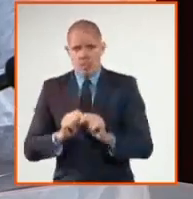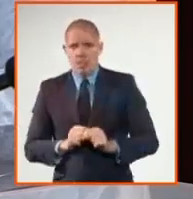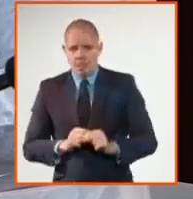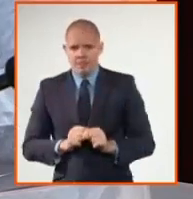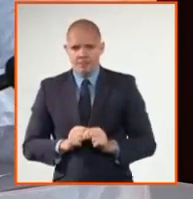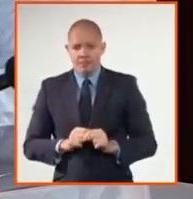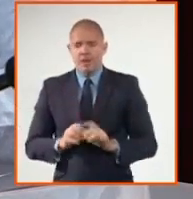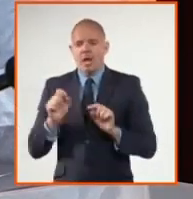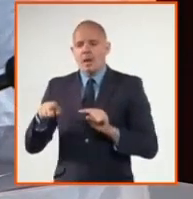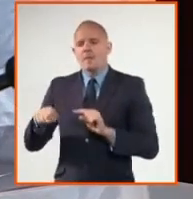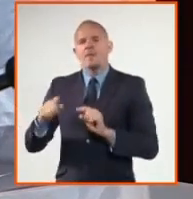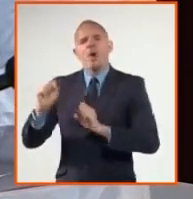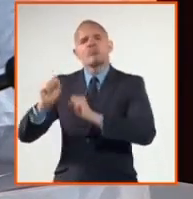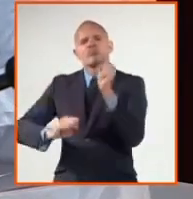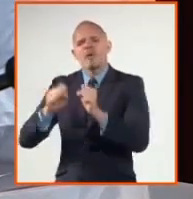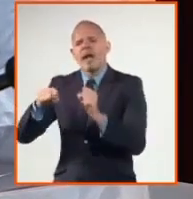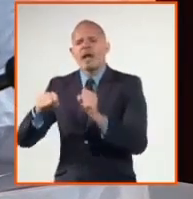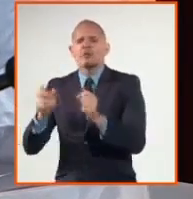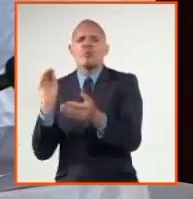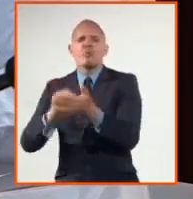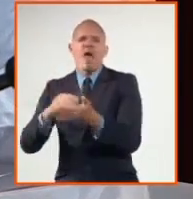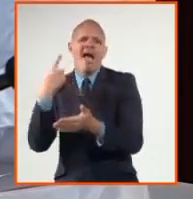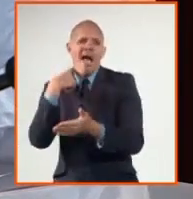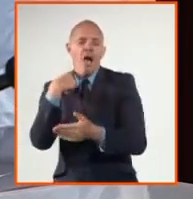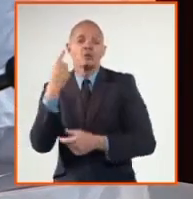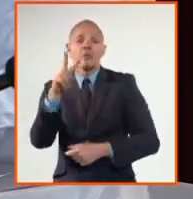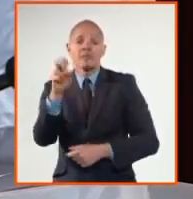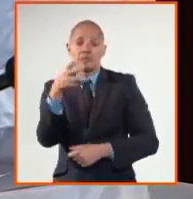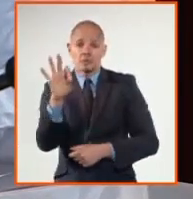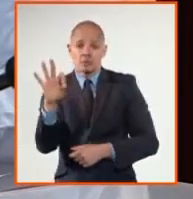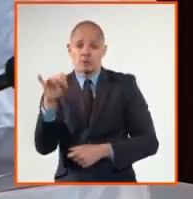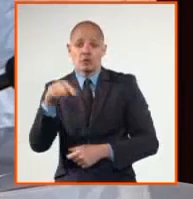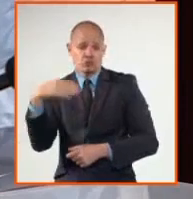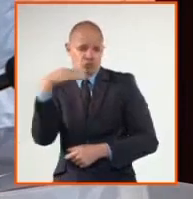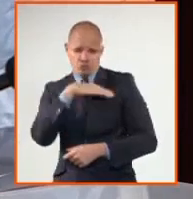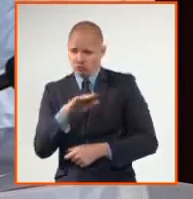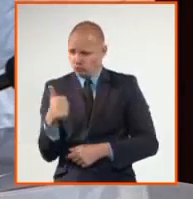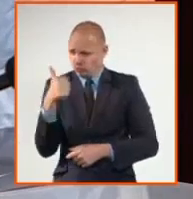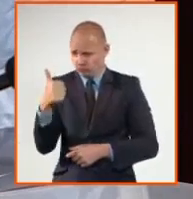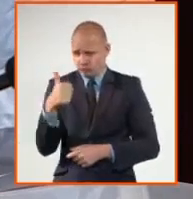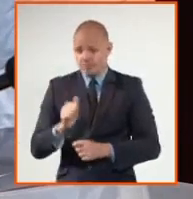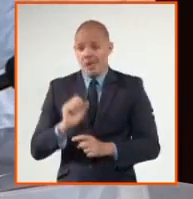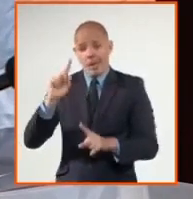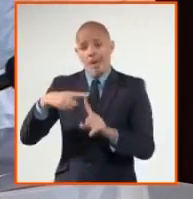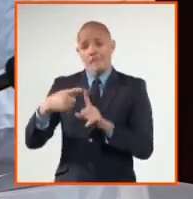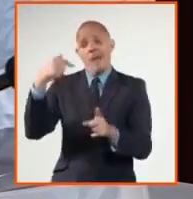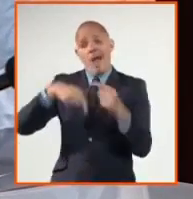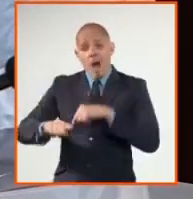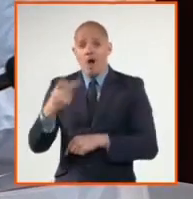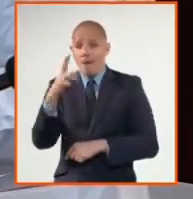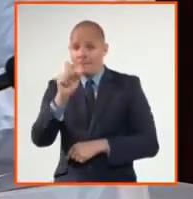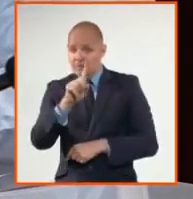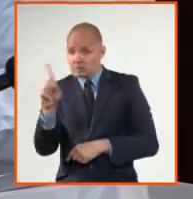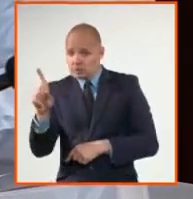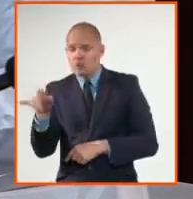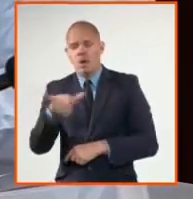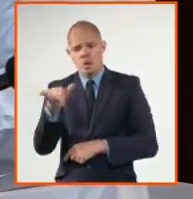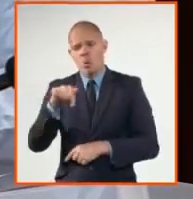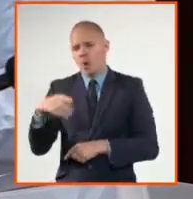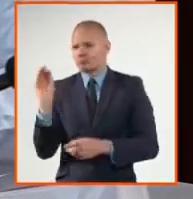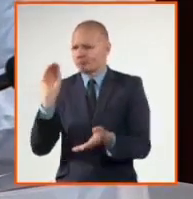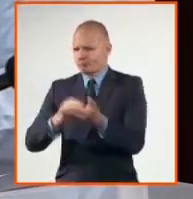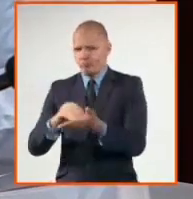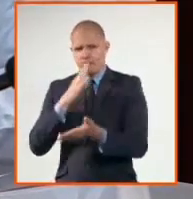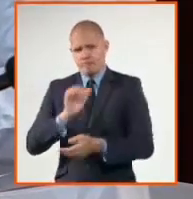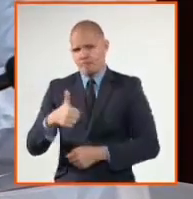aproximadamente en el 2018 ya con con técnicas modernas en un equipo de 2021 hay que tener en cuenta que